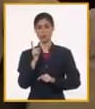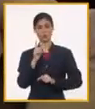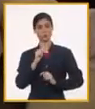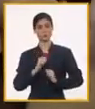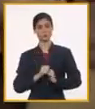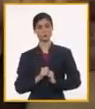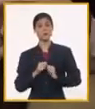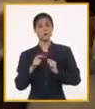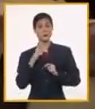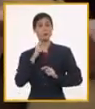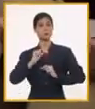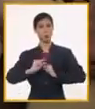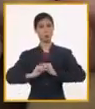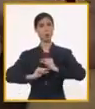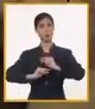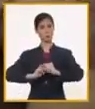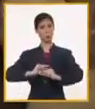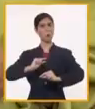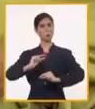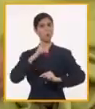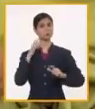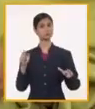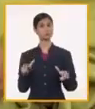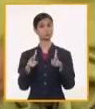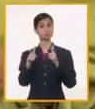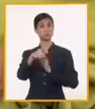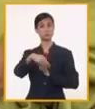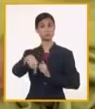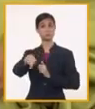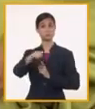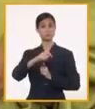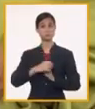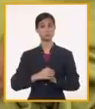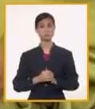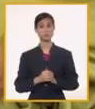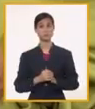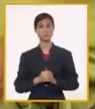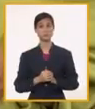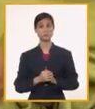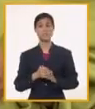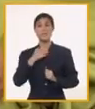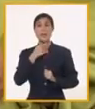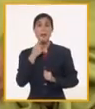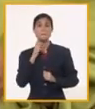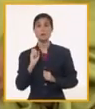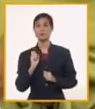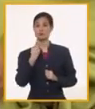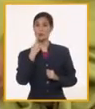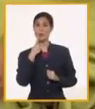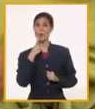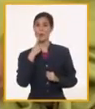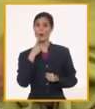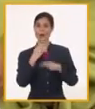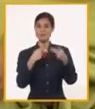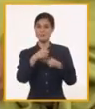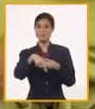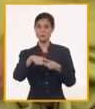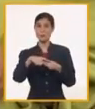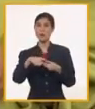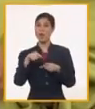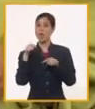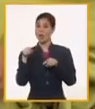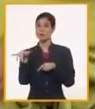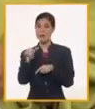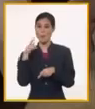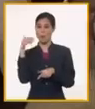Logré que se hiciera. Pero no solo logró que se hiciera, sino también lo hizo, ¿no? Por ahí hay imágenes cortando